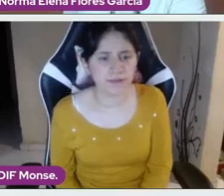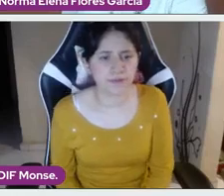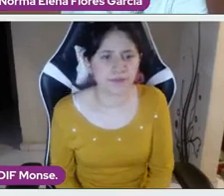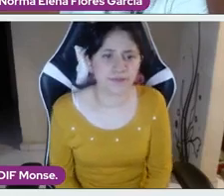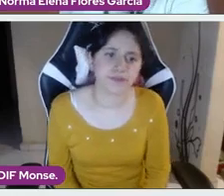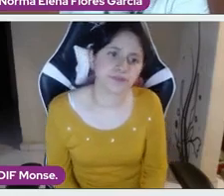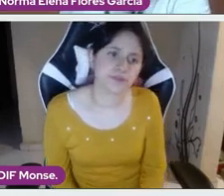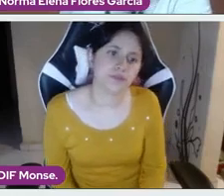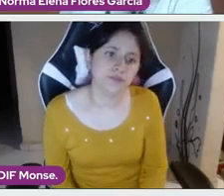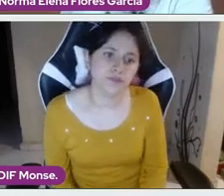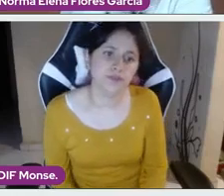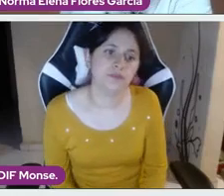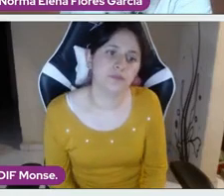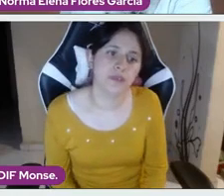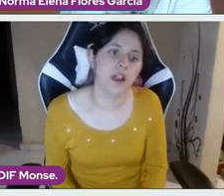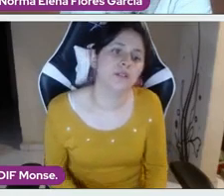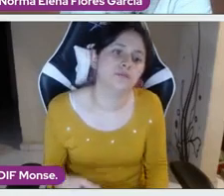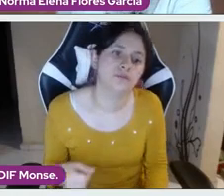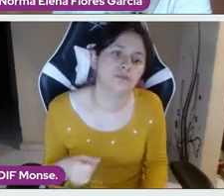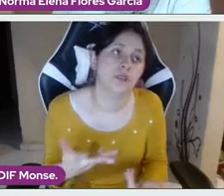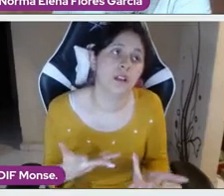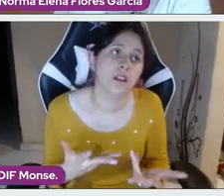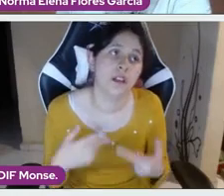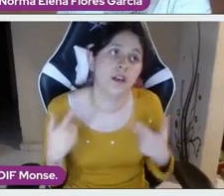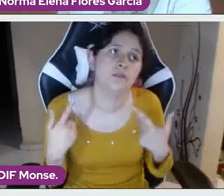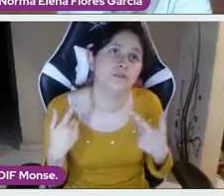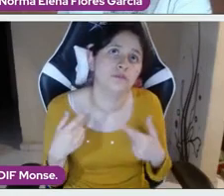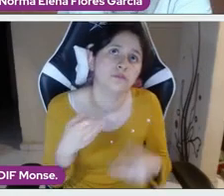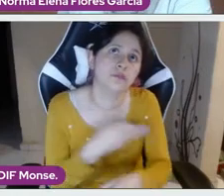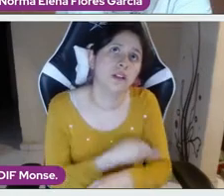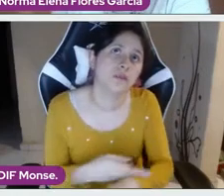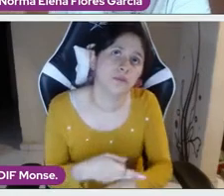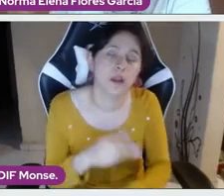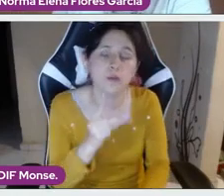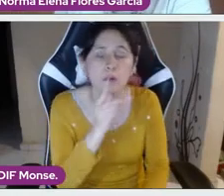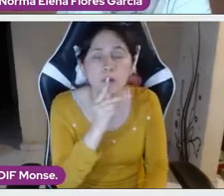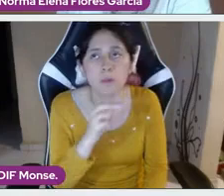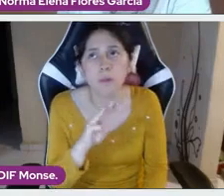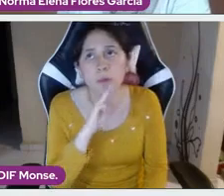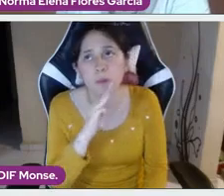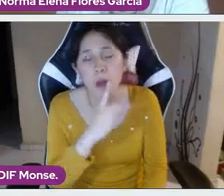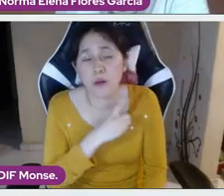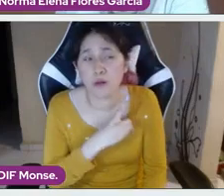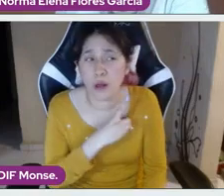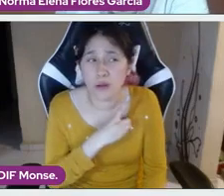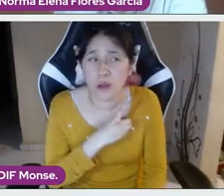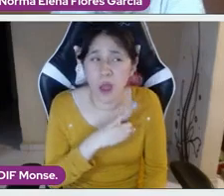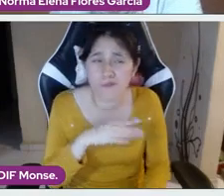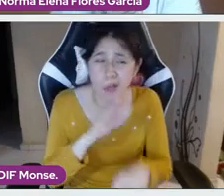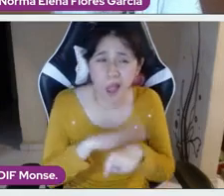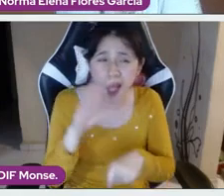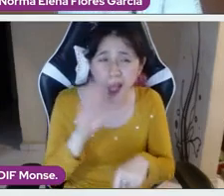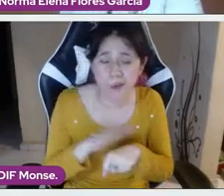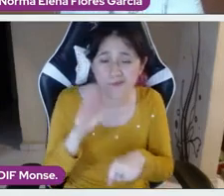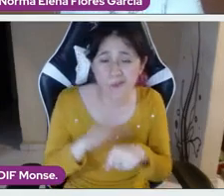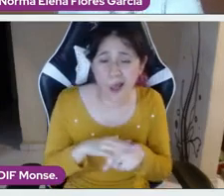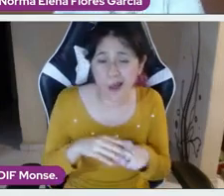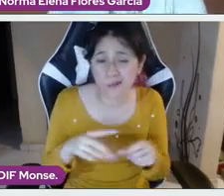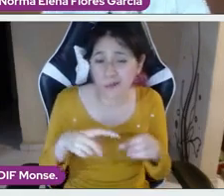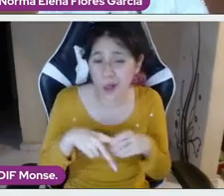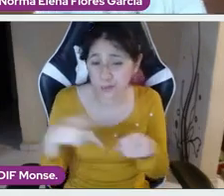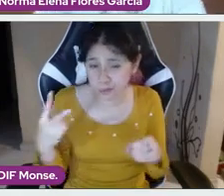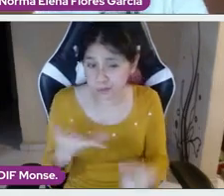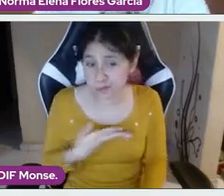monoparentales tienen más vacíos o más, sí, más vacíos emocionales que las familias